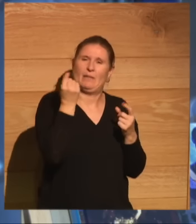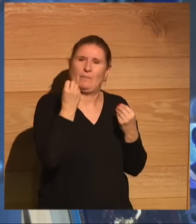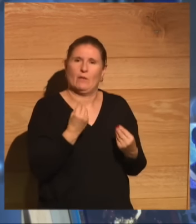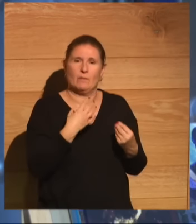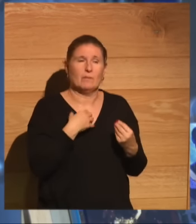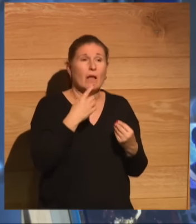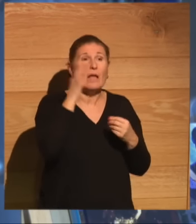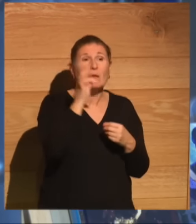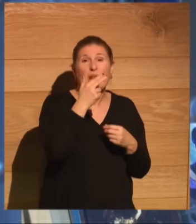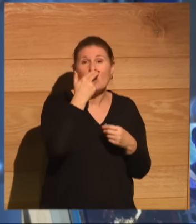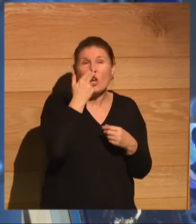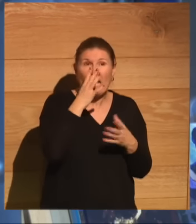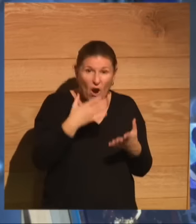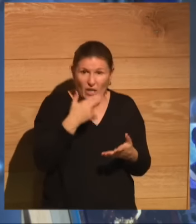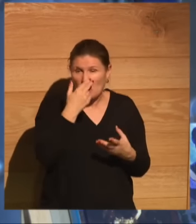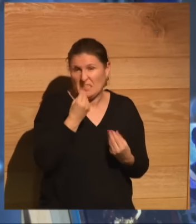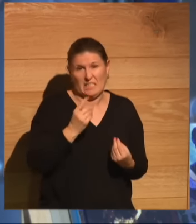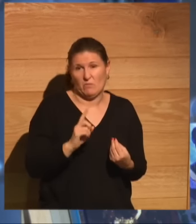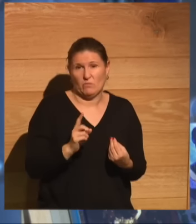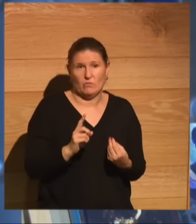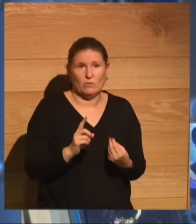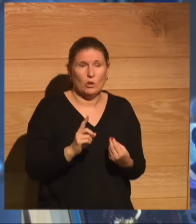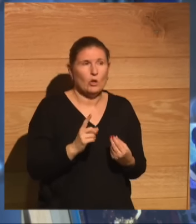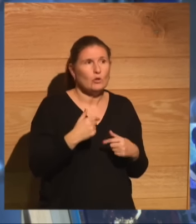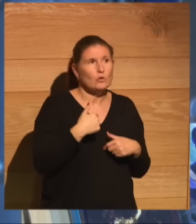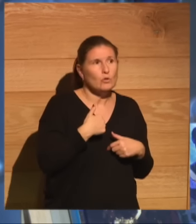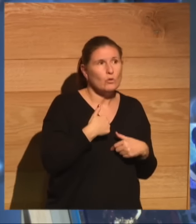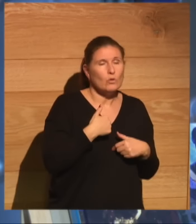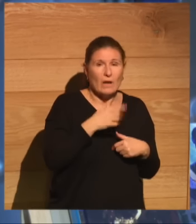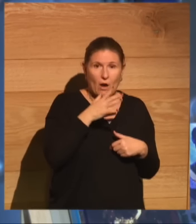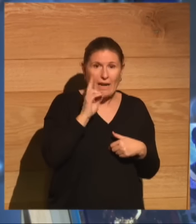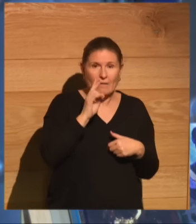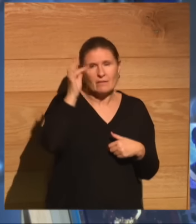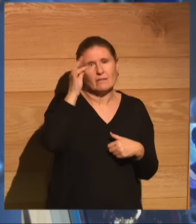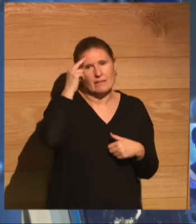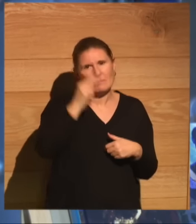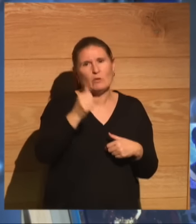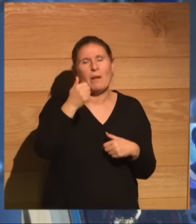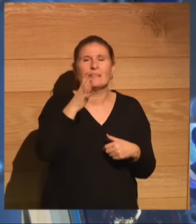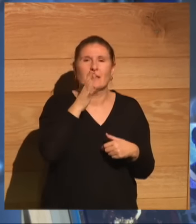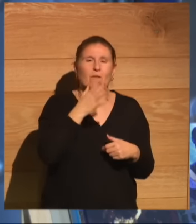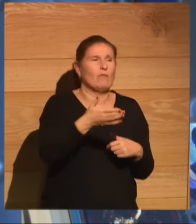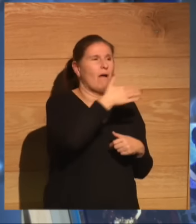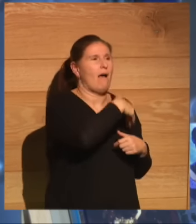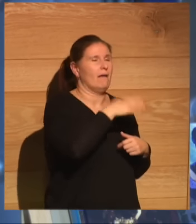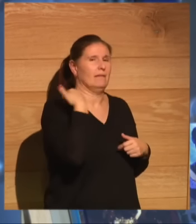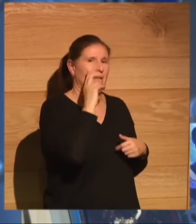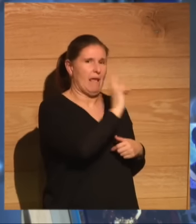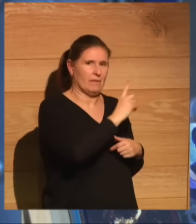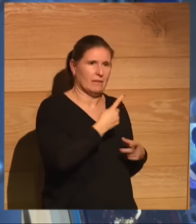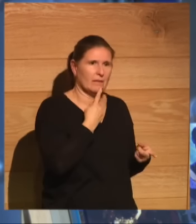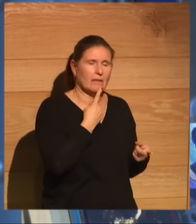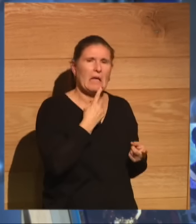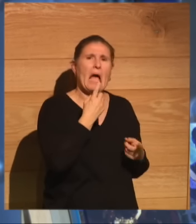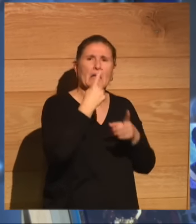le interesa demasiado hoy en día. Yo le tengo más respeto seguramente ahora que cuando la vi. Encuentro cosas interesantes que